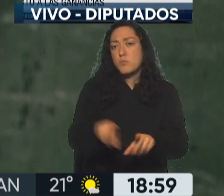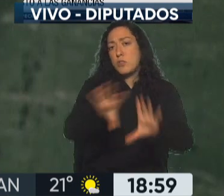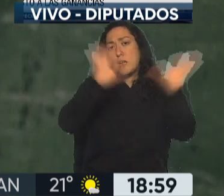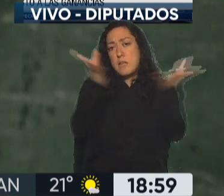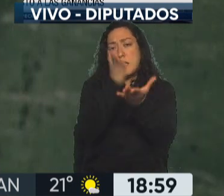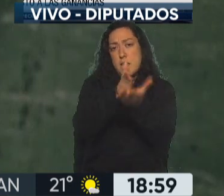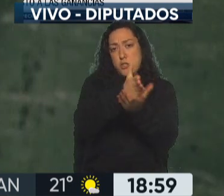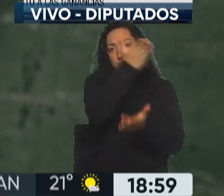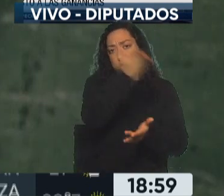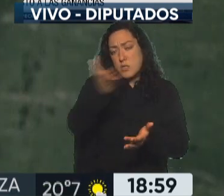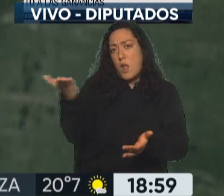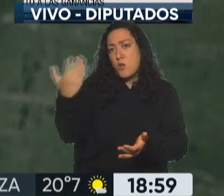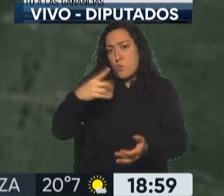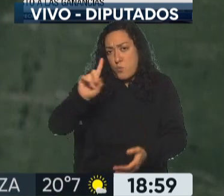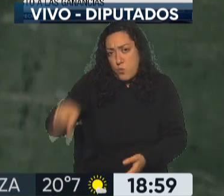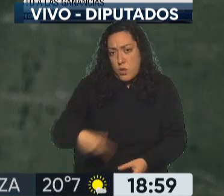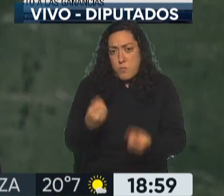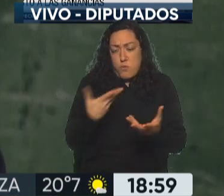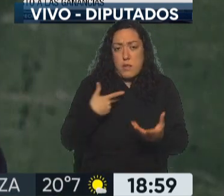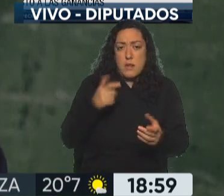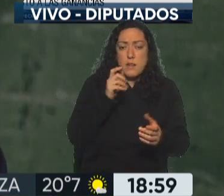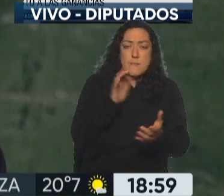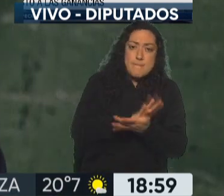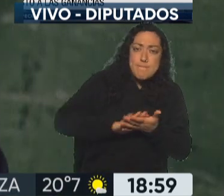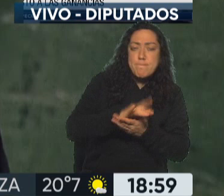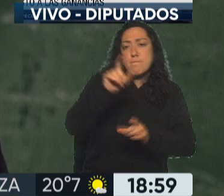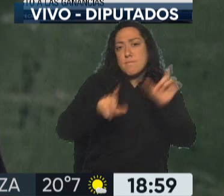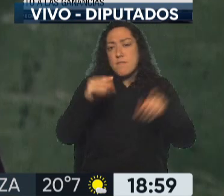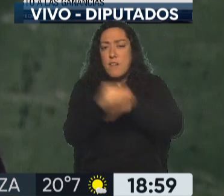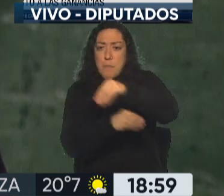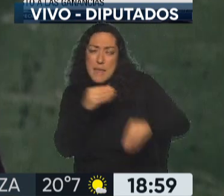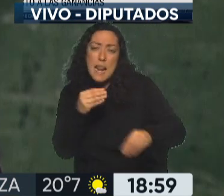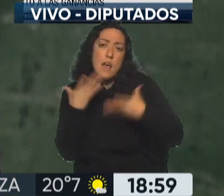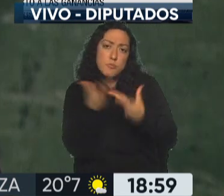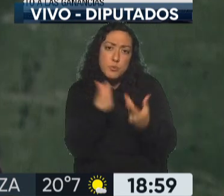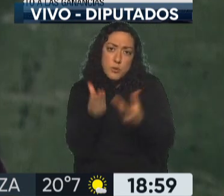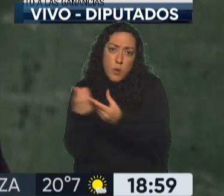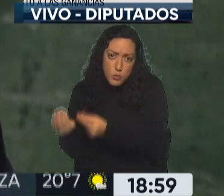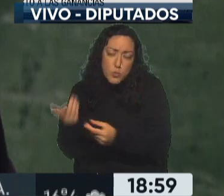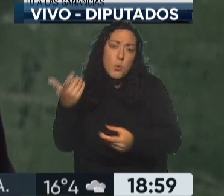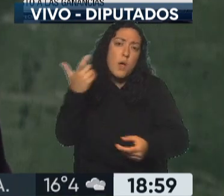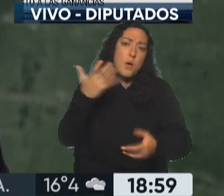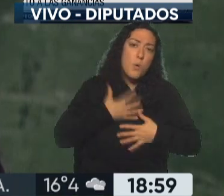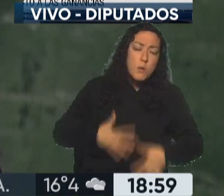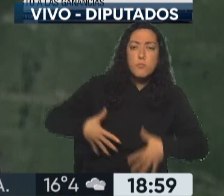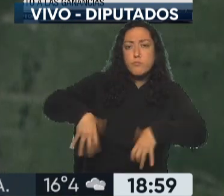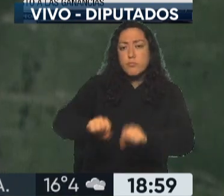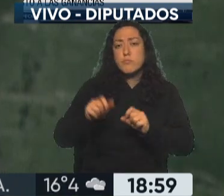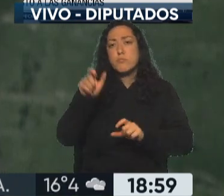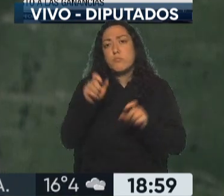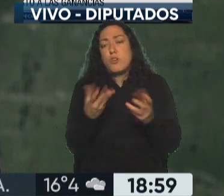internacional humanitario y en aras de brindar respuesta y consuelo a las familias de los soldados que allí